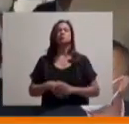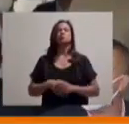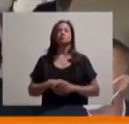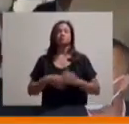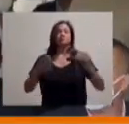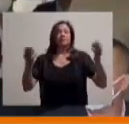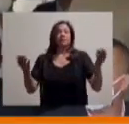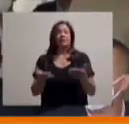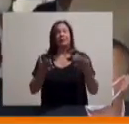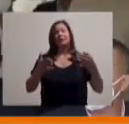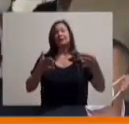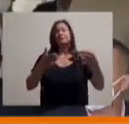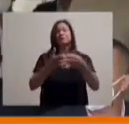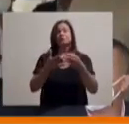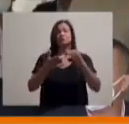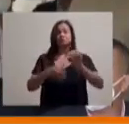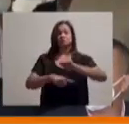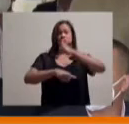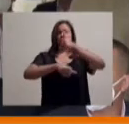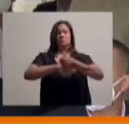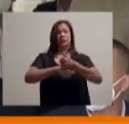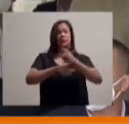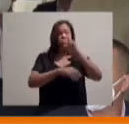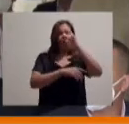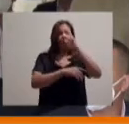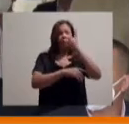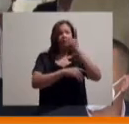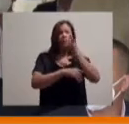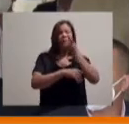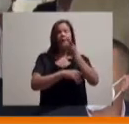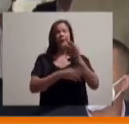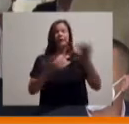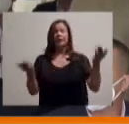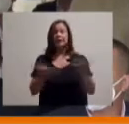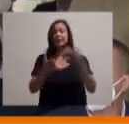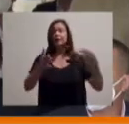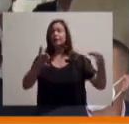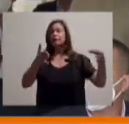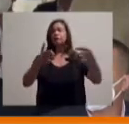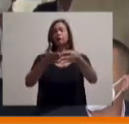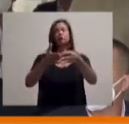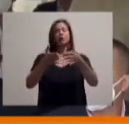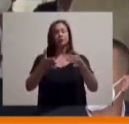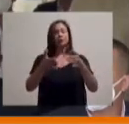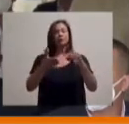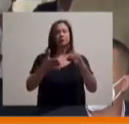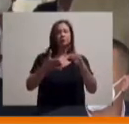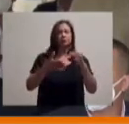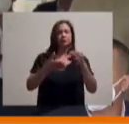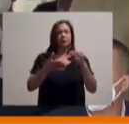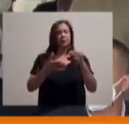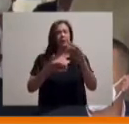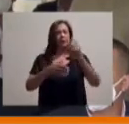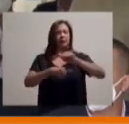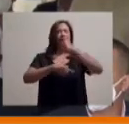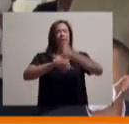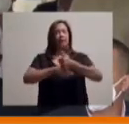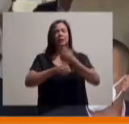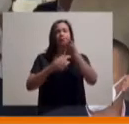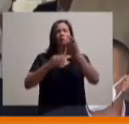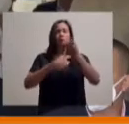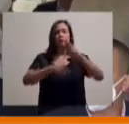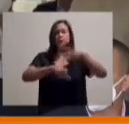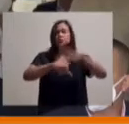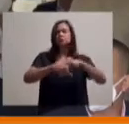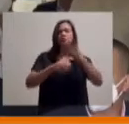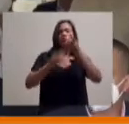todo lo posible para que los ciudadanos se vacunen por el alto brote que se está dando en la República Dominicana. Cuando vemos que las